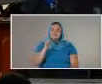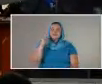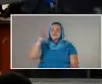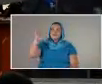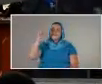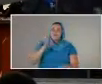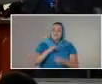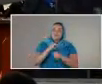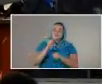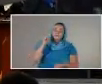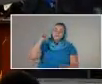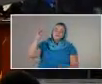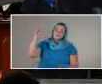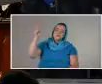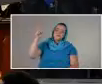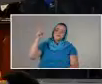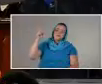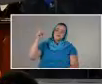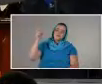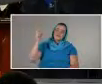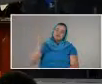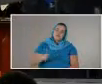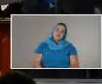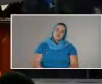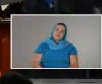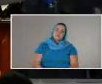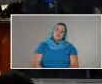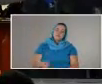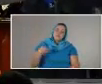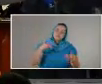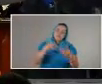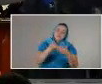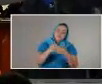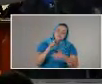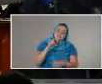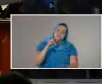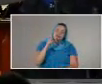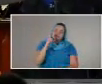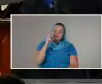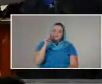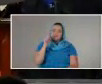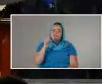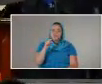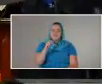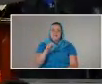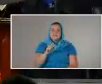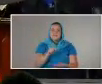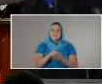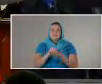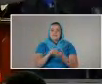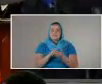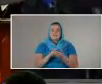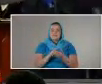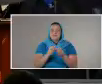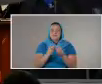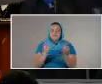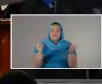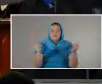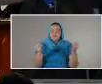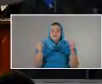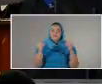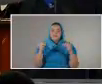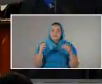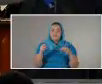tú inclines tu oído, Padre, a la petición, Señor. Y que resuelvas según sea tu